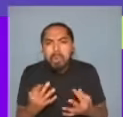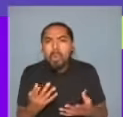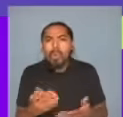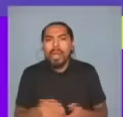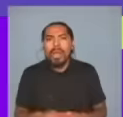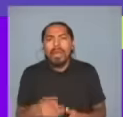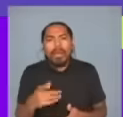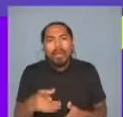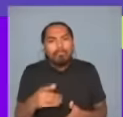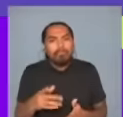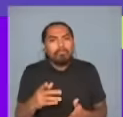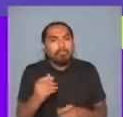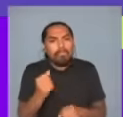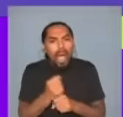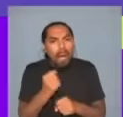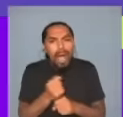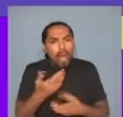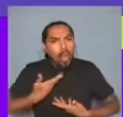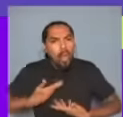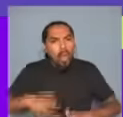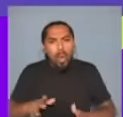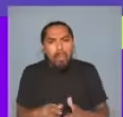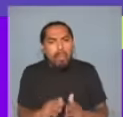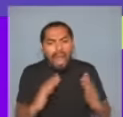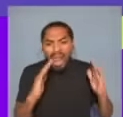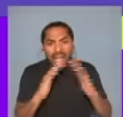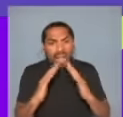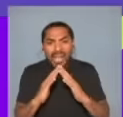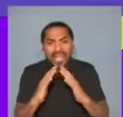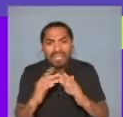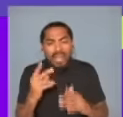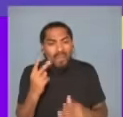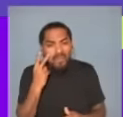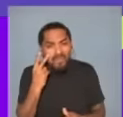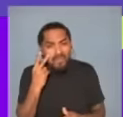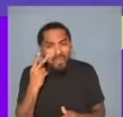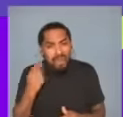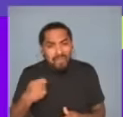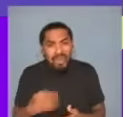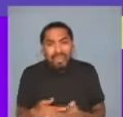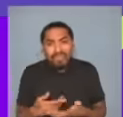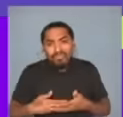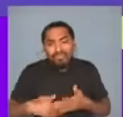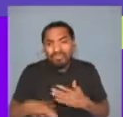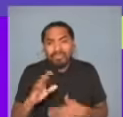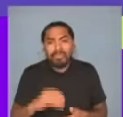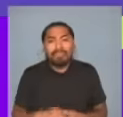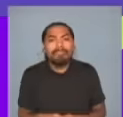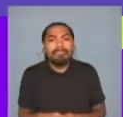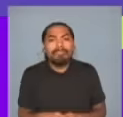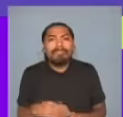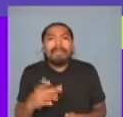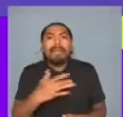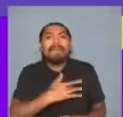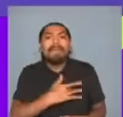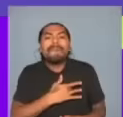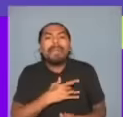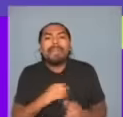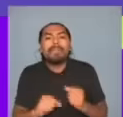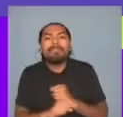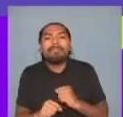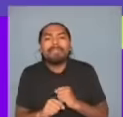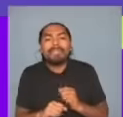cualquiera, vivió en su casita de toda la vida y realmente no se murió por su corazón le falló. Para mí, pero fue porque